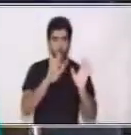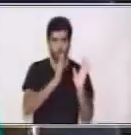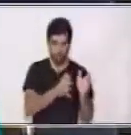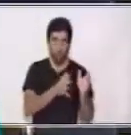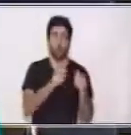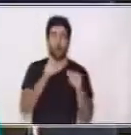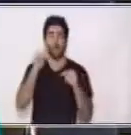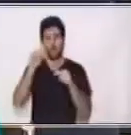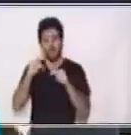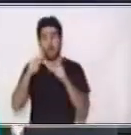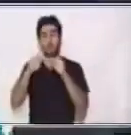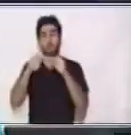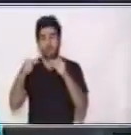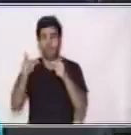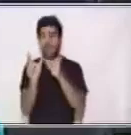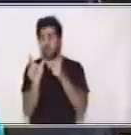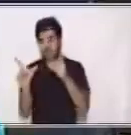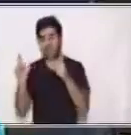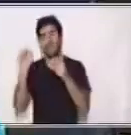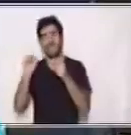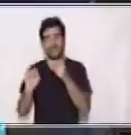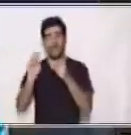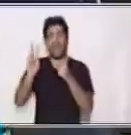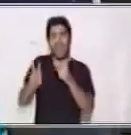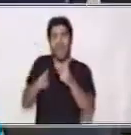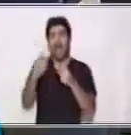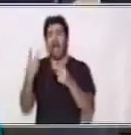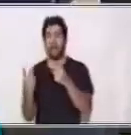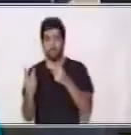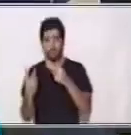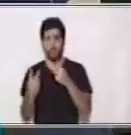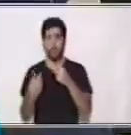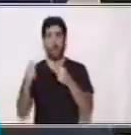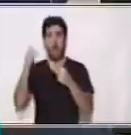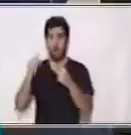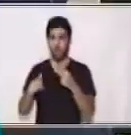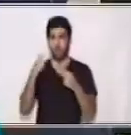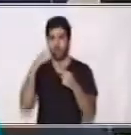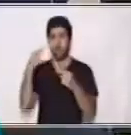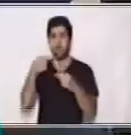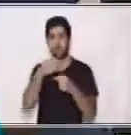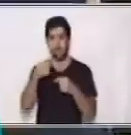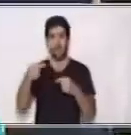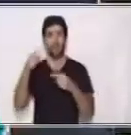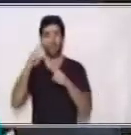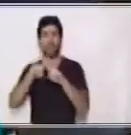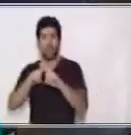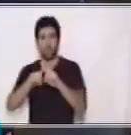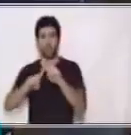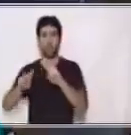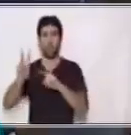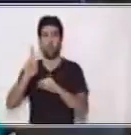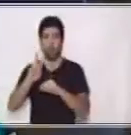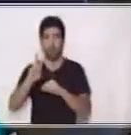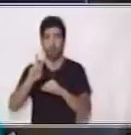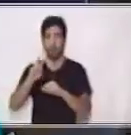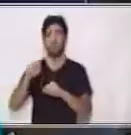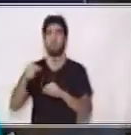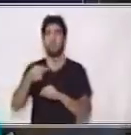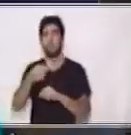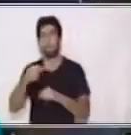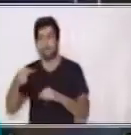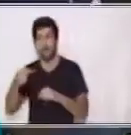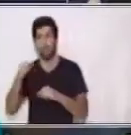factor que saca es el que va a cambiar. Como aquí era positivo, ahora me va a quedar menos x al cuadrado. Ese era